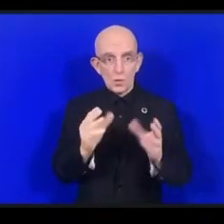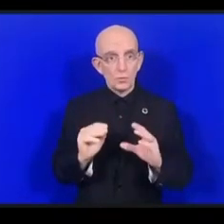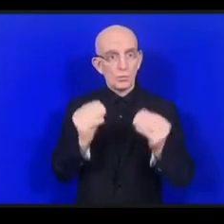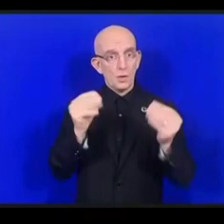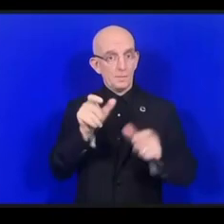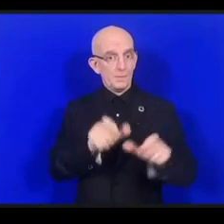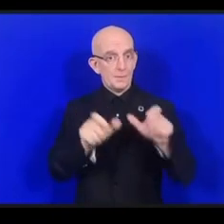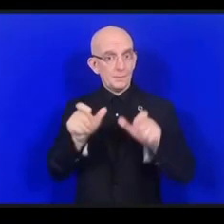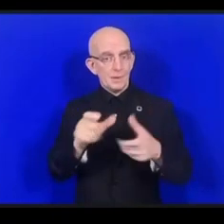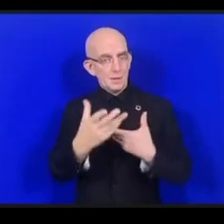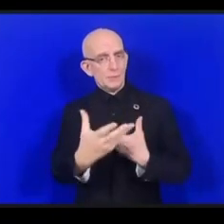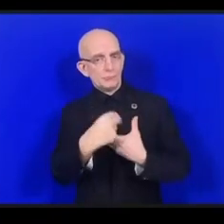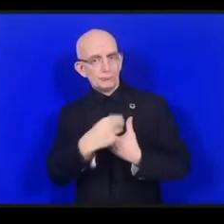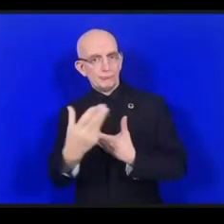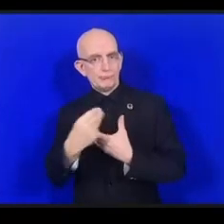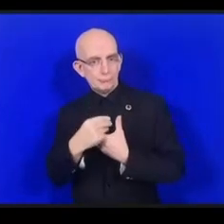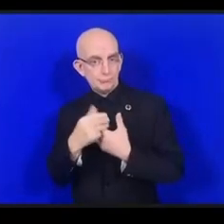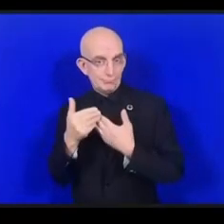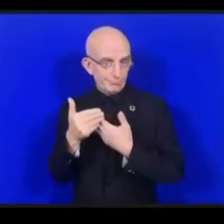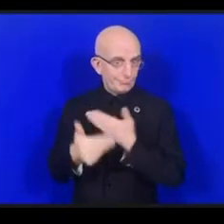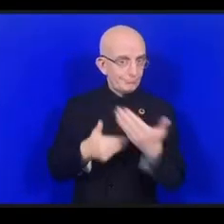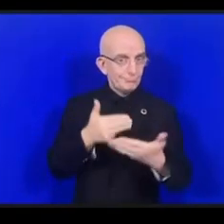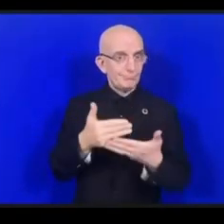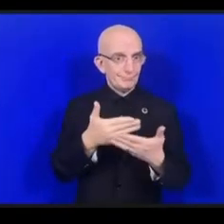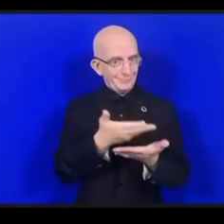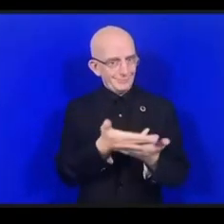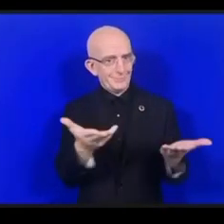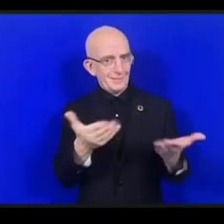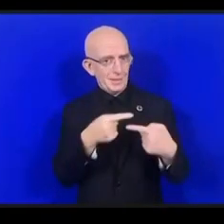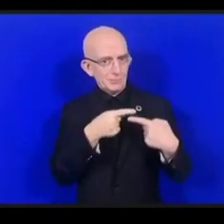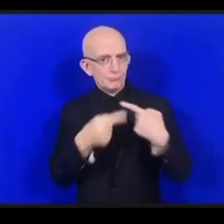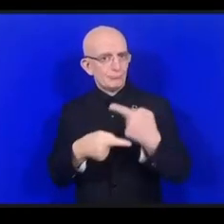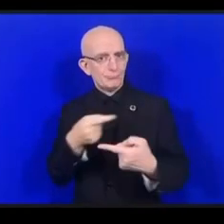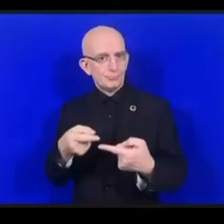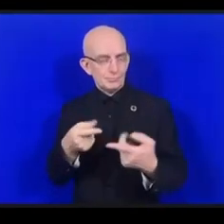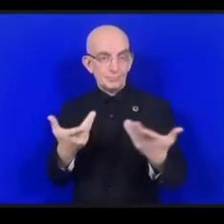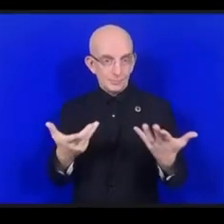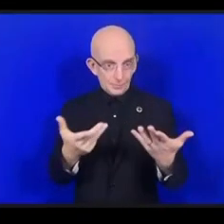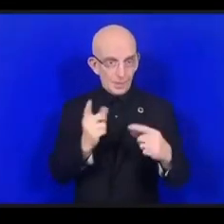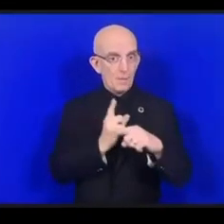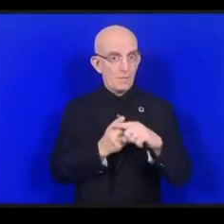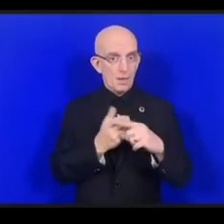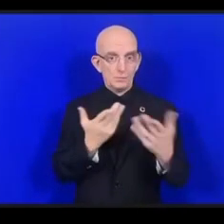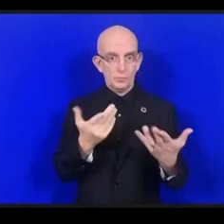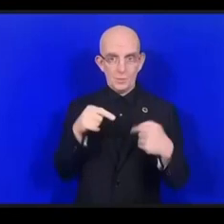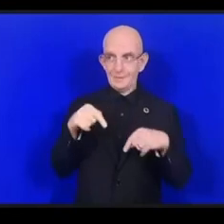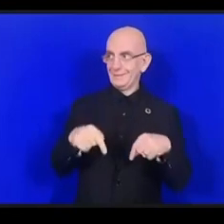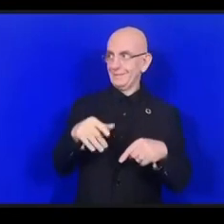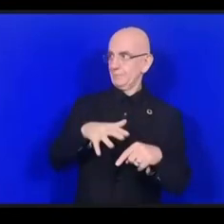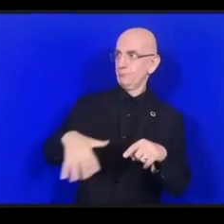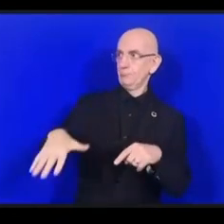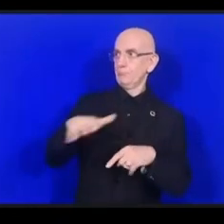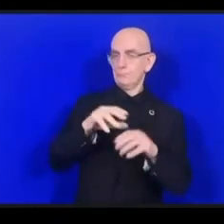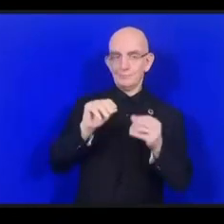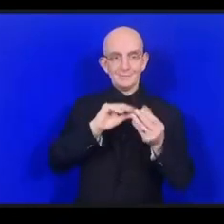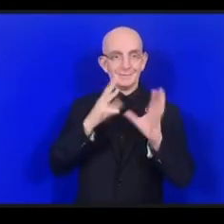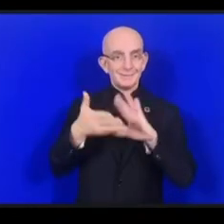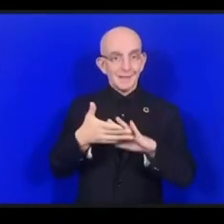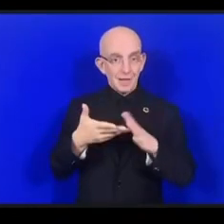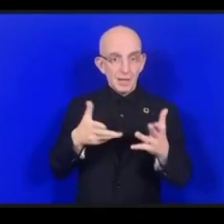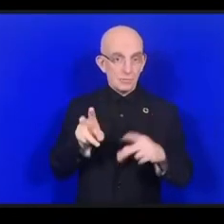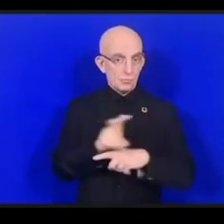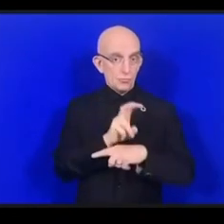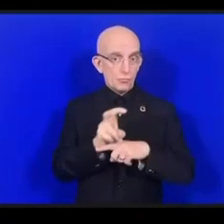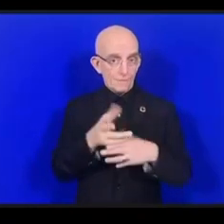pudieran participar en esta comunidad abocada a crear la gobernanza de internet creo yo que